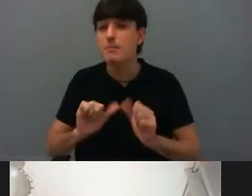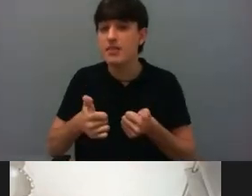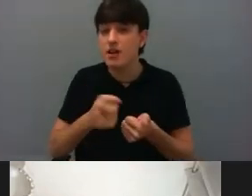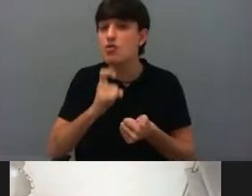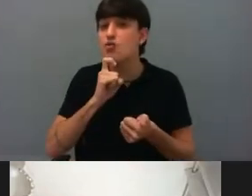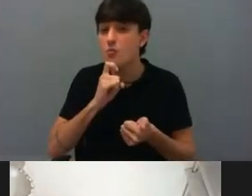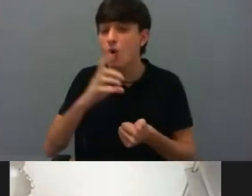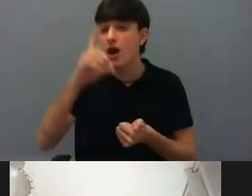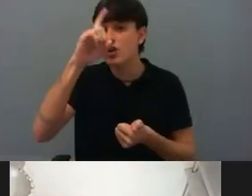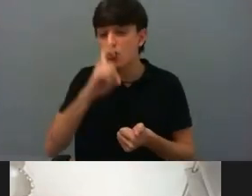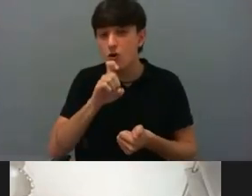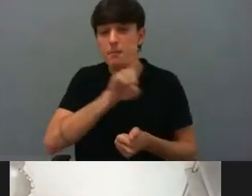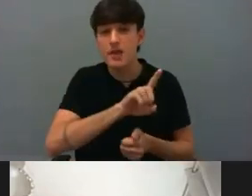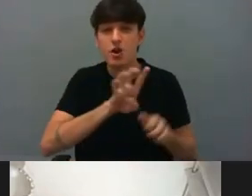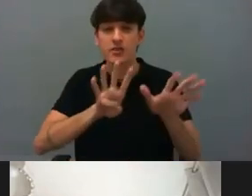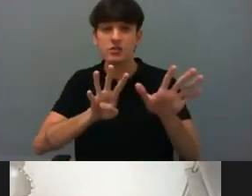de